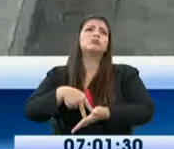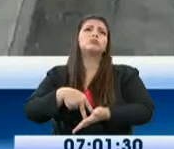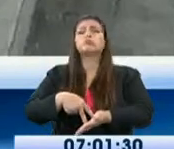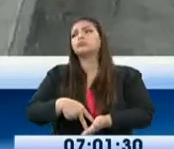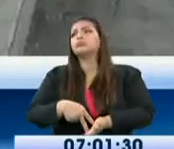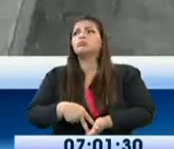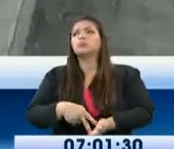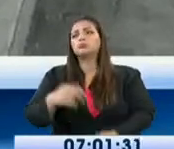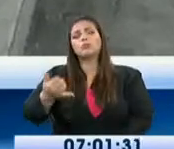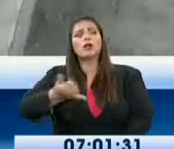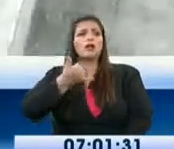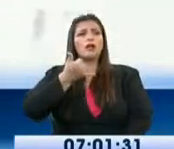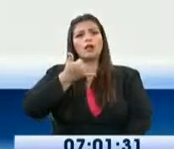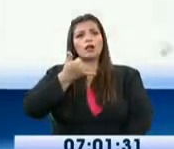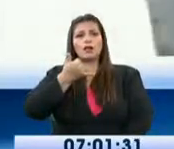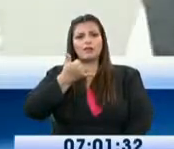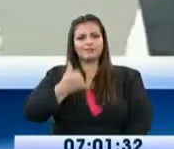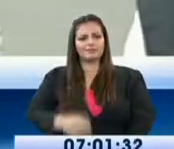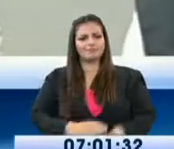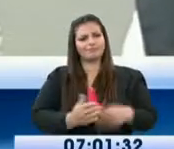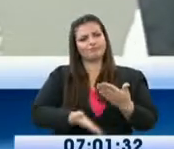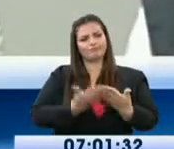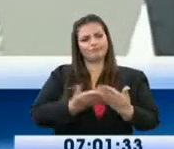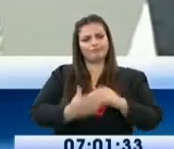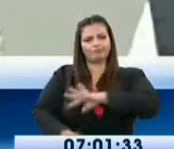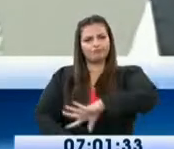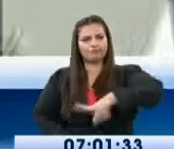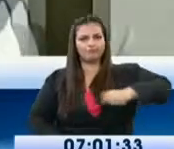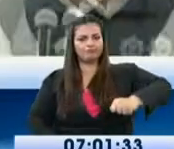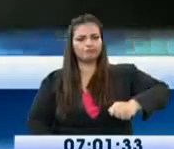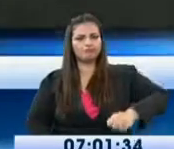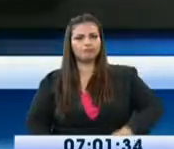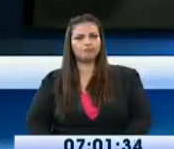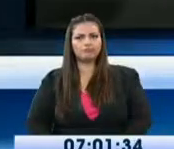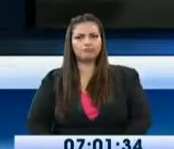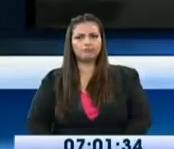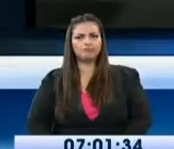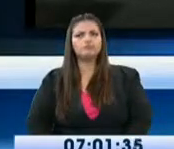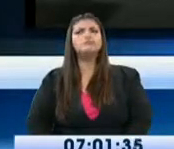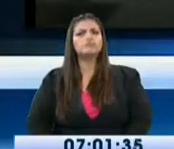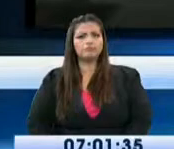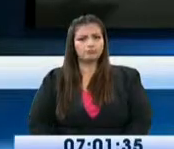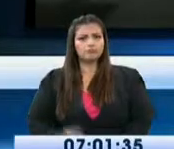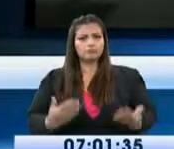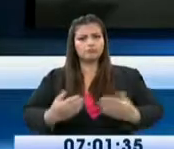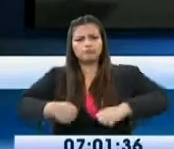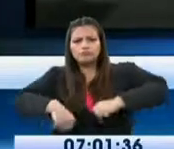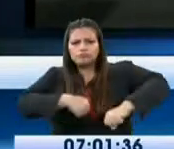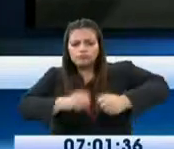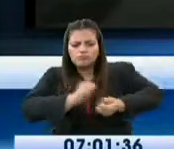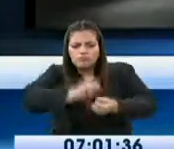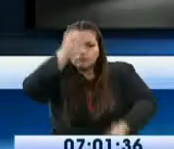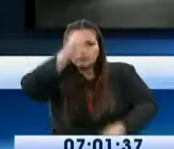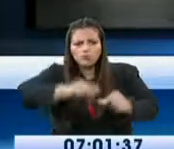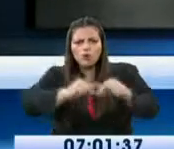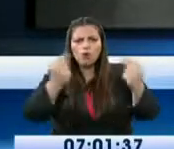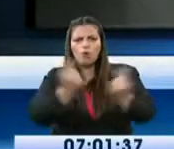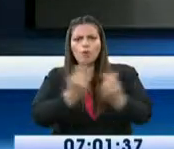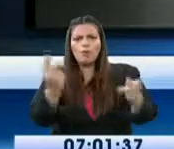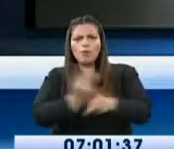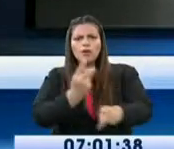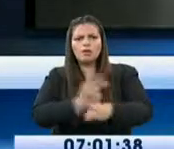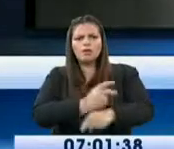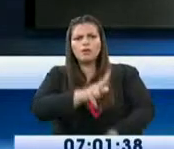sorprendidas por los amigos de lo ajeno. Y hemos procedido a la desarticulación de una banda integrada por tres